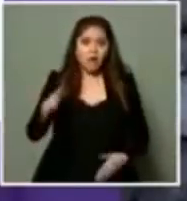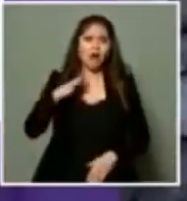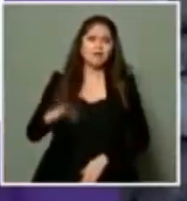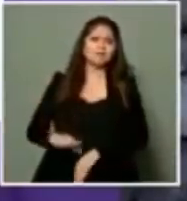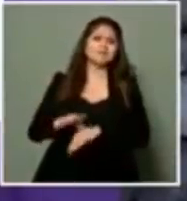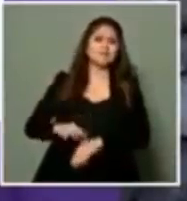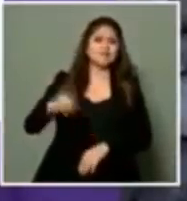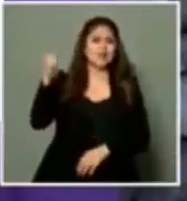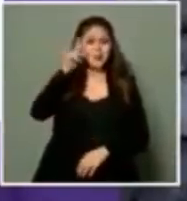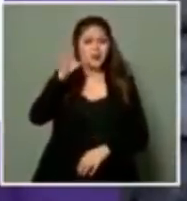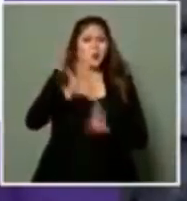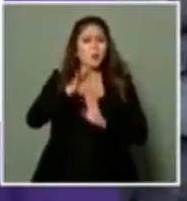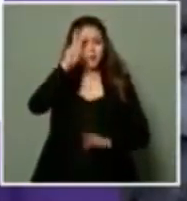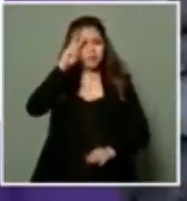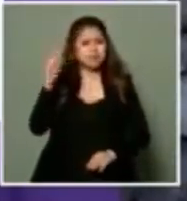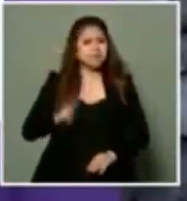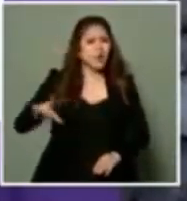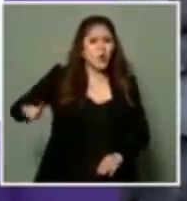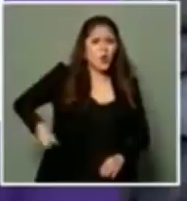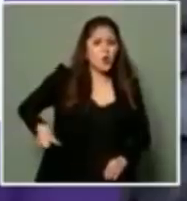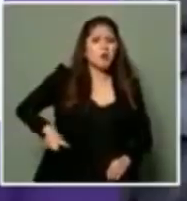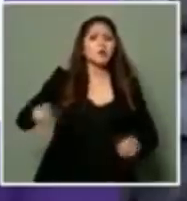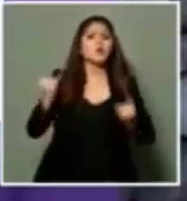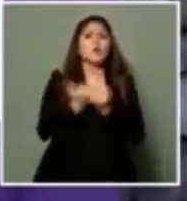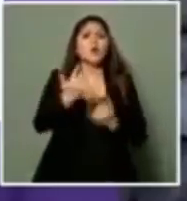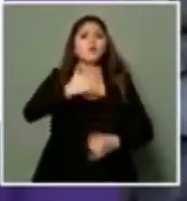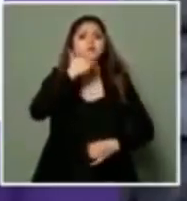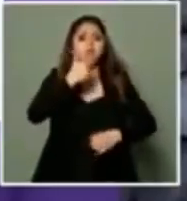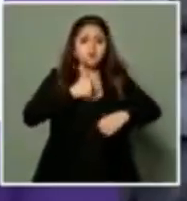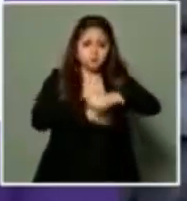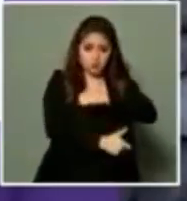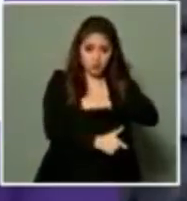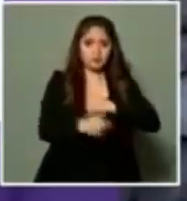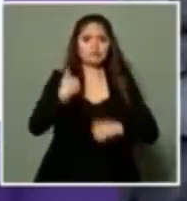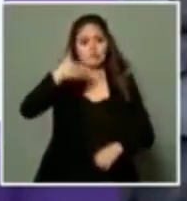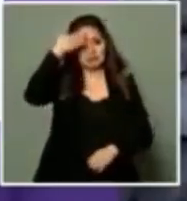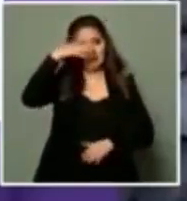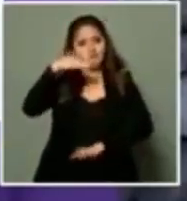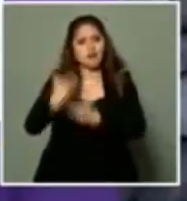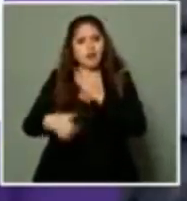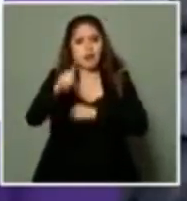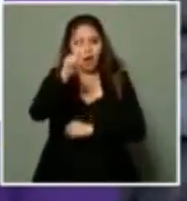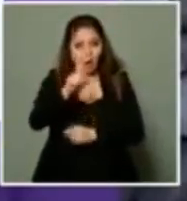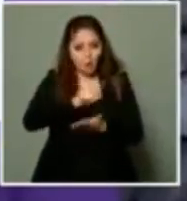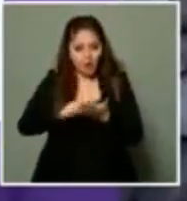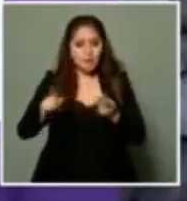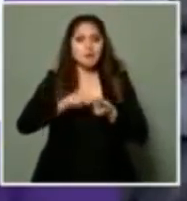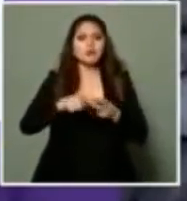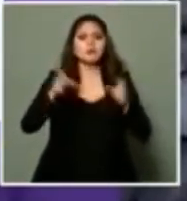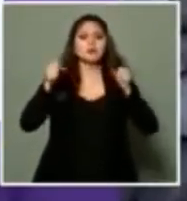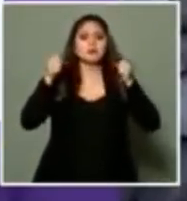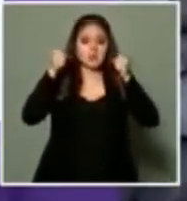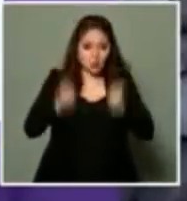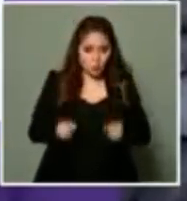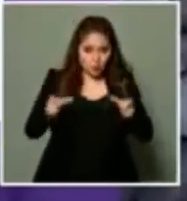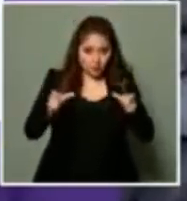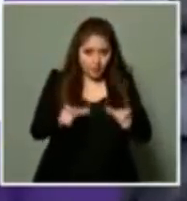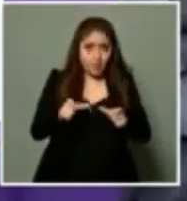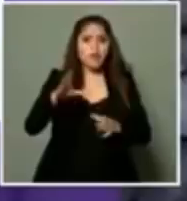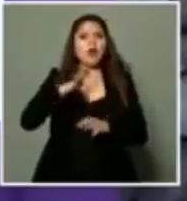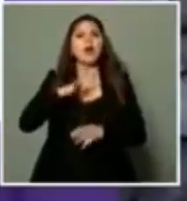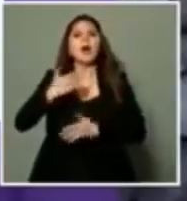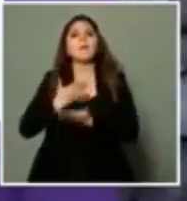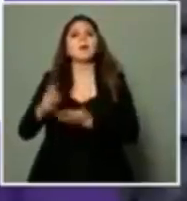la corrupción. Sé que los principales problemas son agua, seguridad, servicios. Estoy contenta